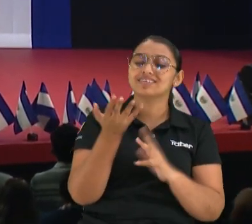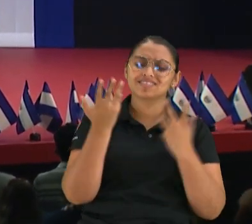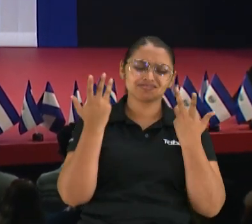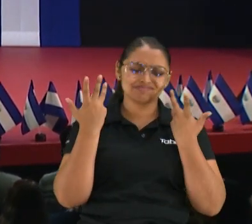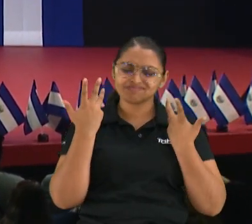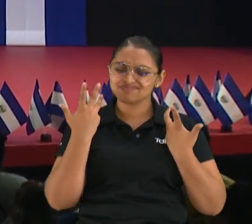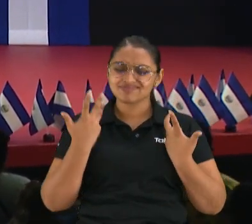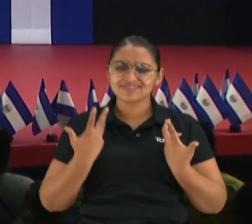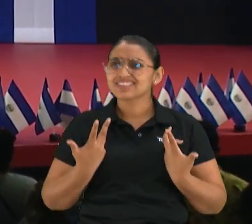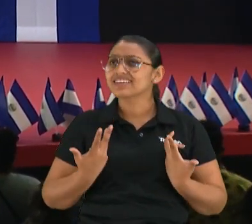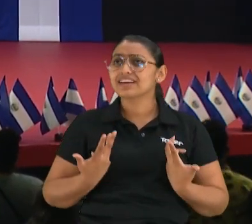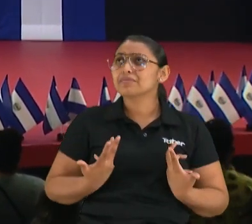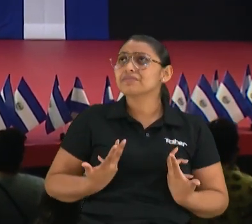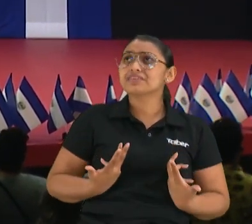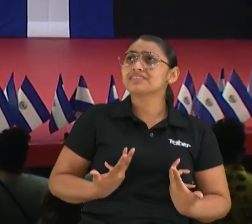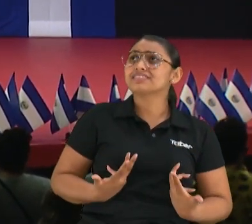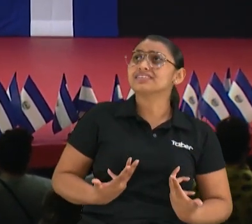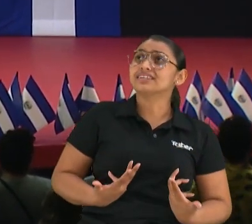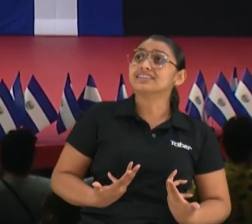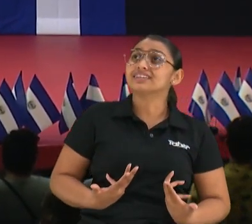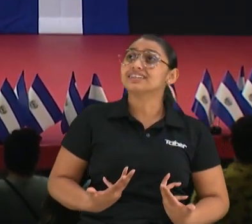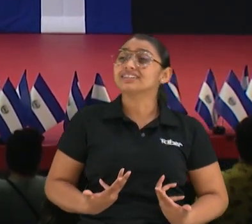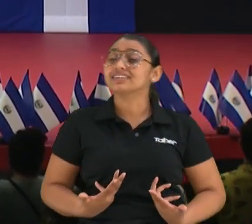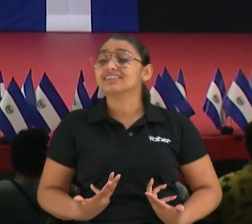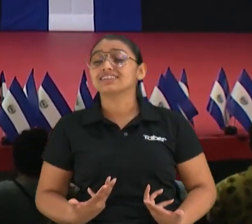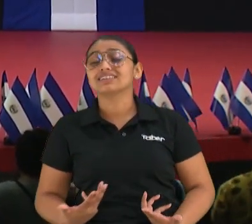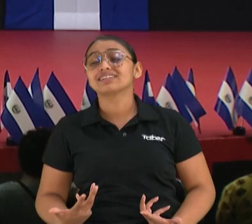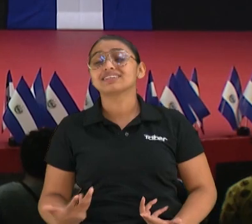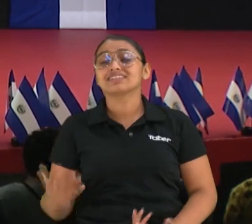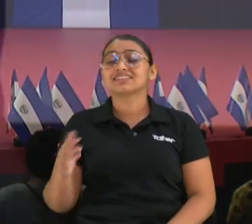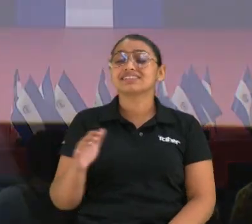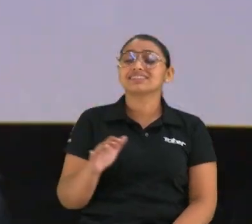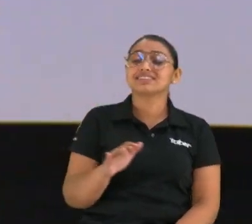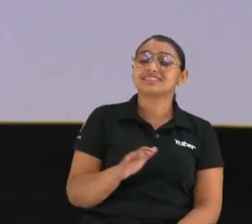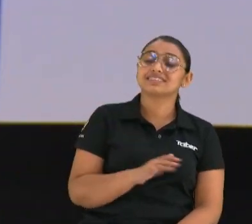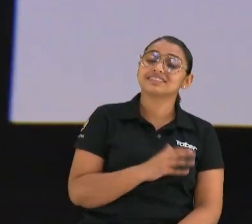más que a mi ser